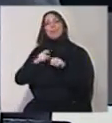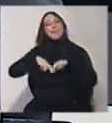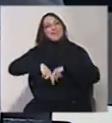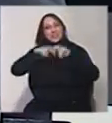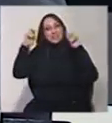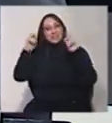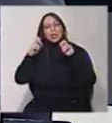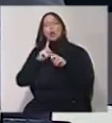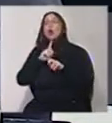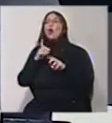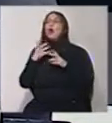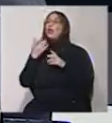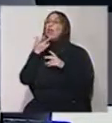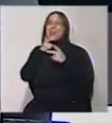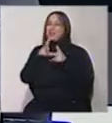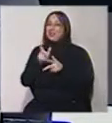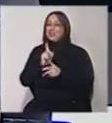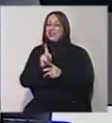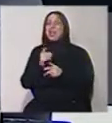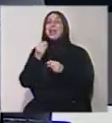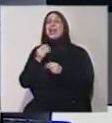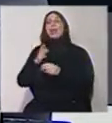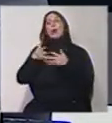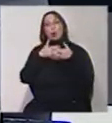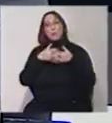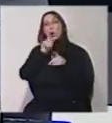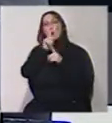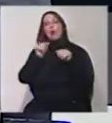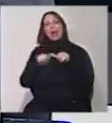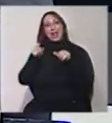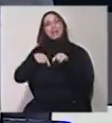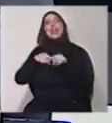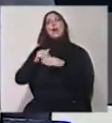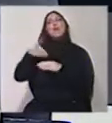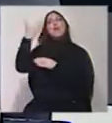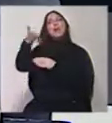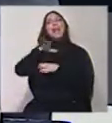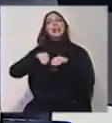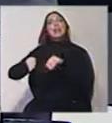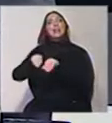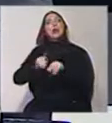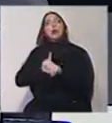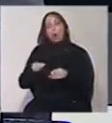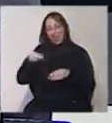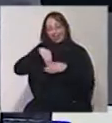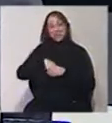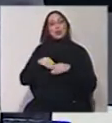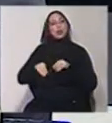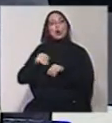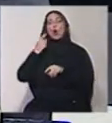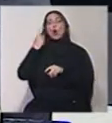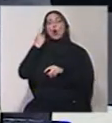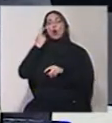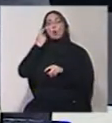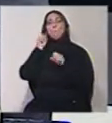lo cual no quiere decir que, por ejemplo, en el caso de las Fuerzas Armadas norteamericanas no hagan estas operaciones fuera de su territorio, claro, pero no en su territorio, no se les ocurriría, no